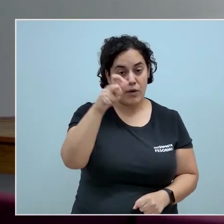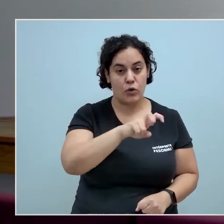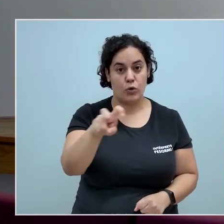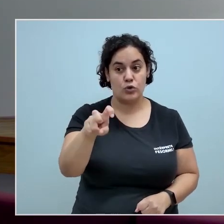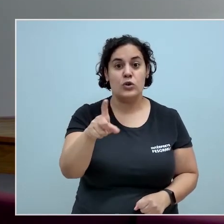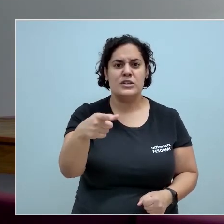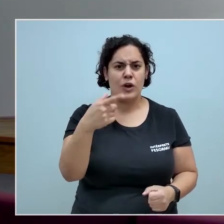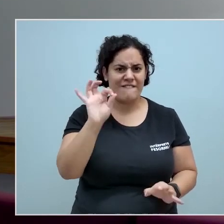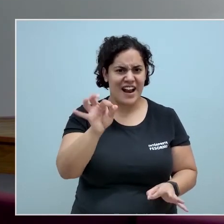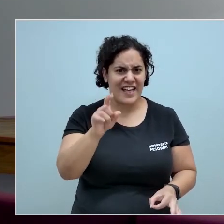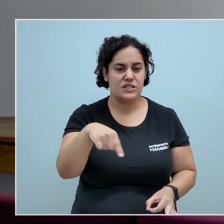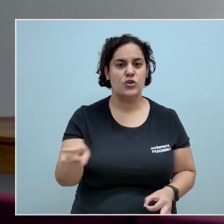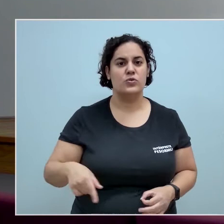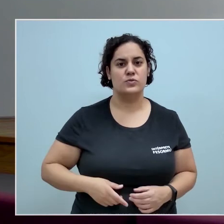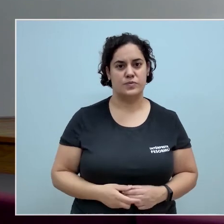constancia así.